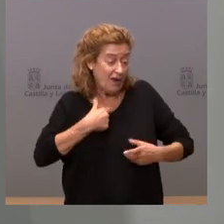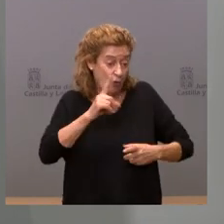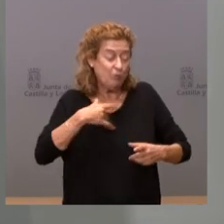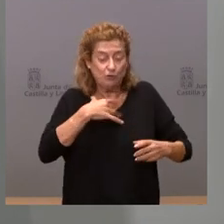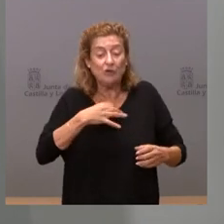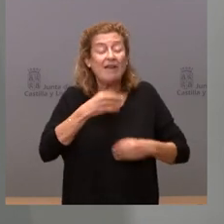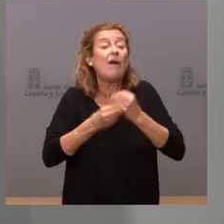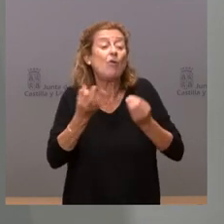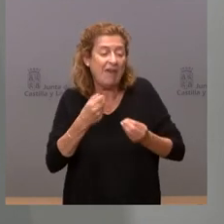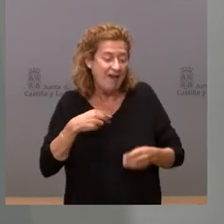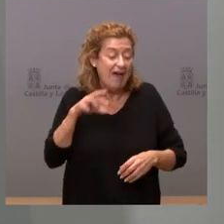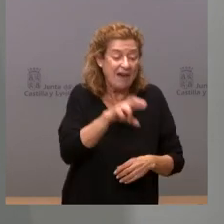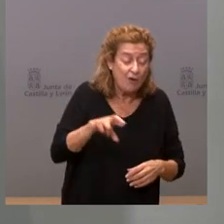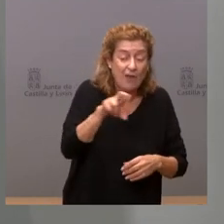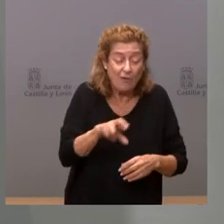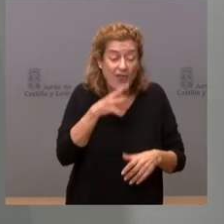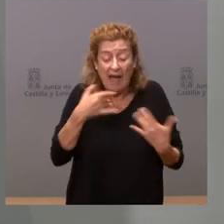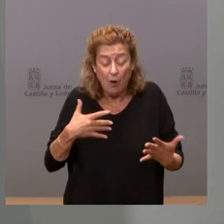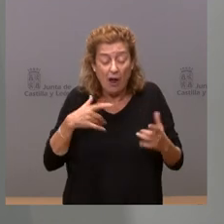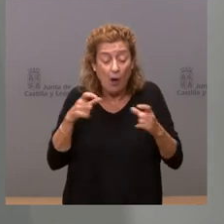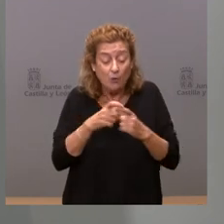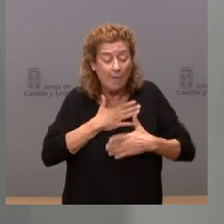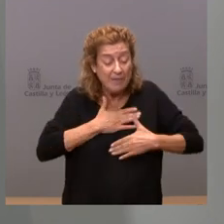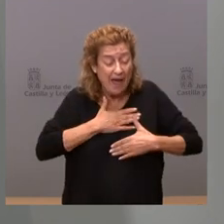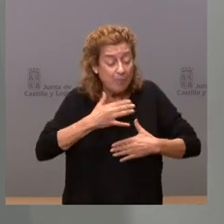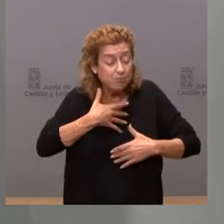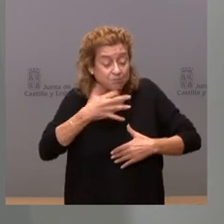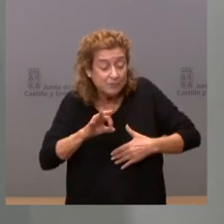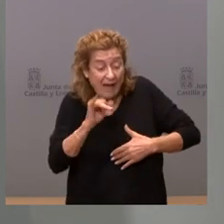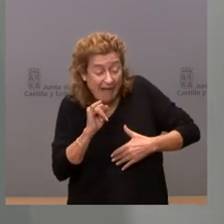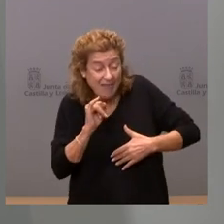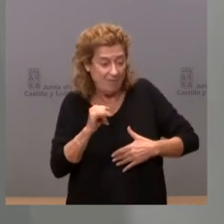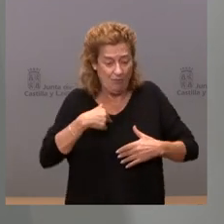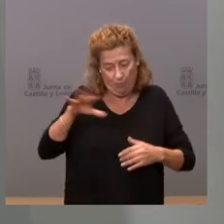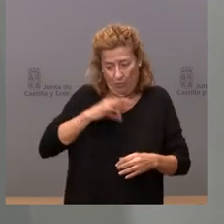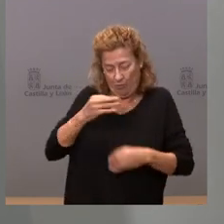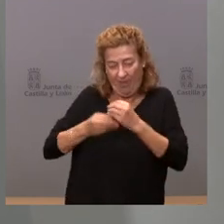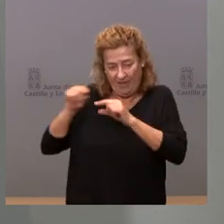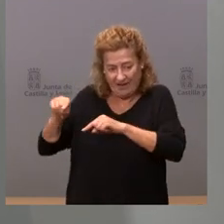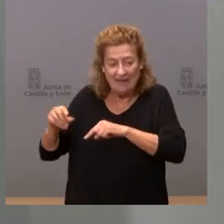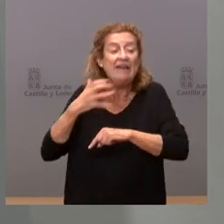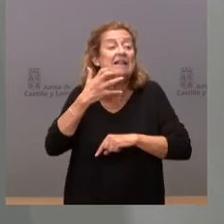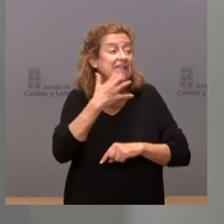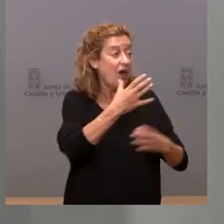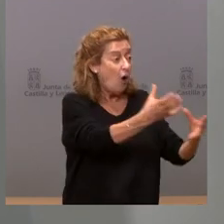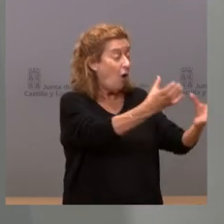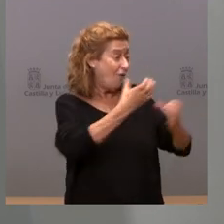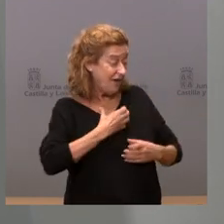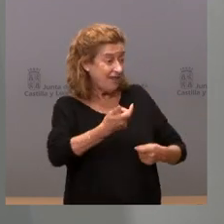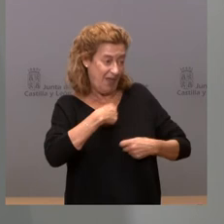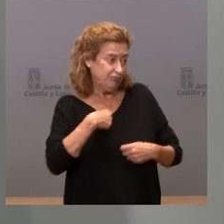reforzar con las posibilidades que hoy tiene la junta de castilla y léon y si esa fuerza se produce la utilizaríamos en todo caso agradecemos